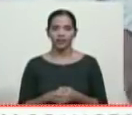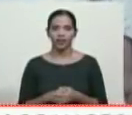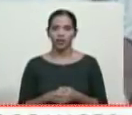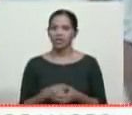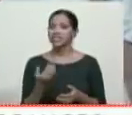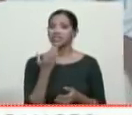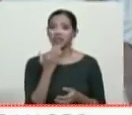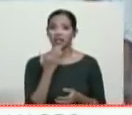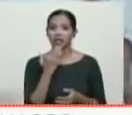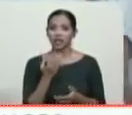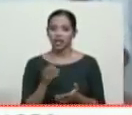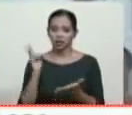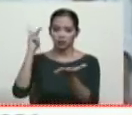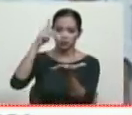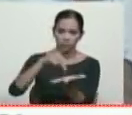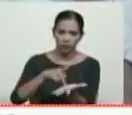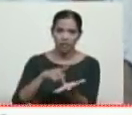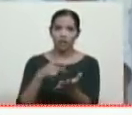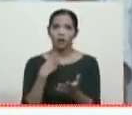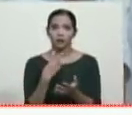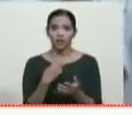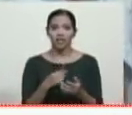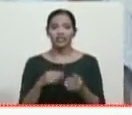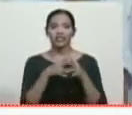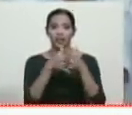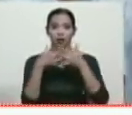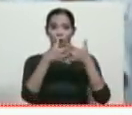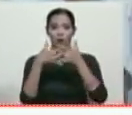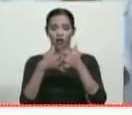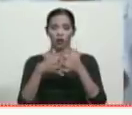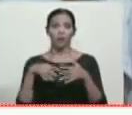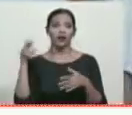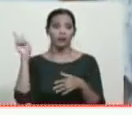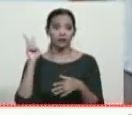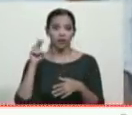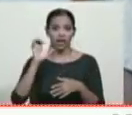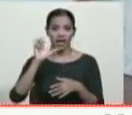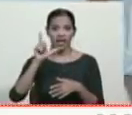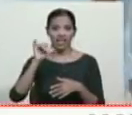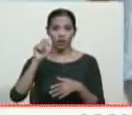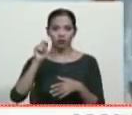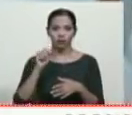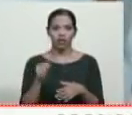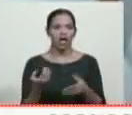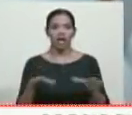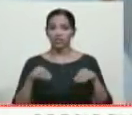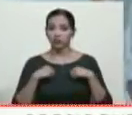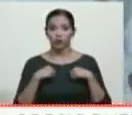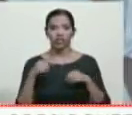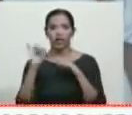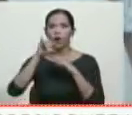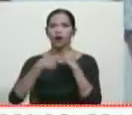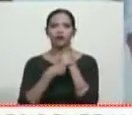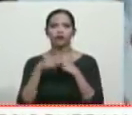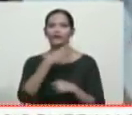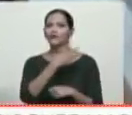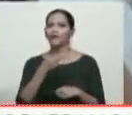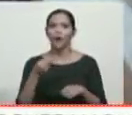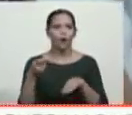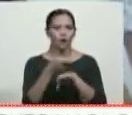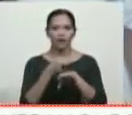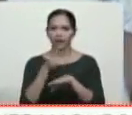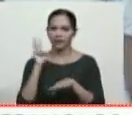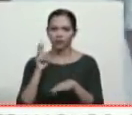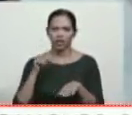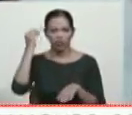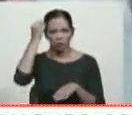Recientemente, el enviado de Estados Unidos para Venezuela, Elliot Abrams, reconoció que Juan Guaidó no gobierna Venezuela. ¿Qué opina usted de esta